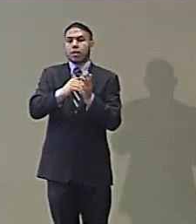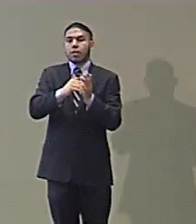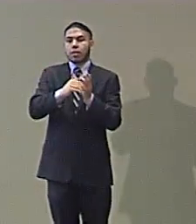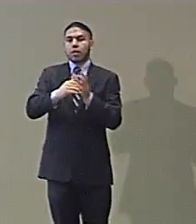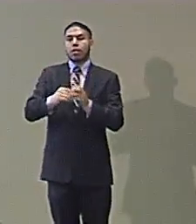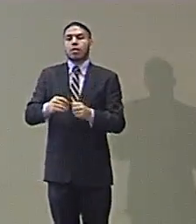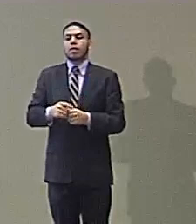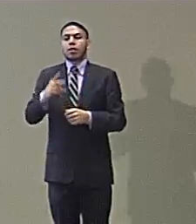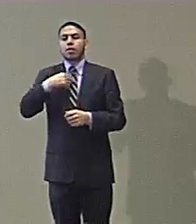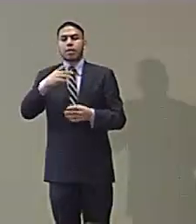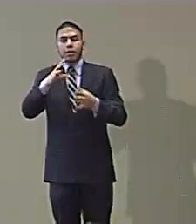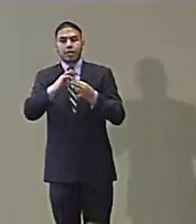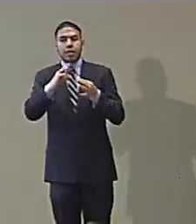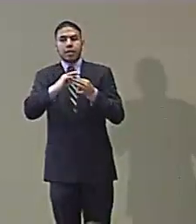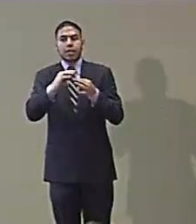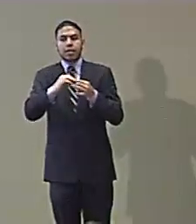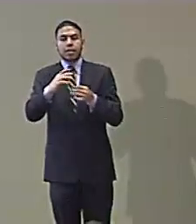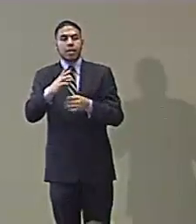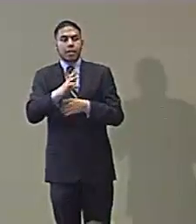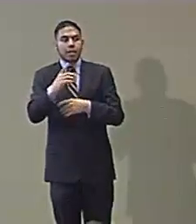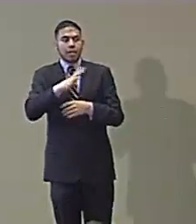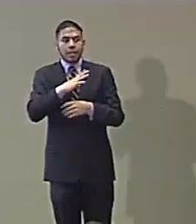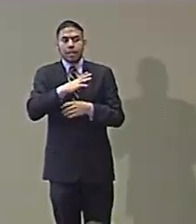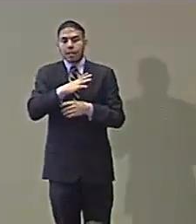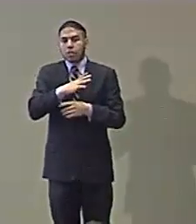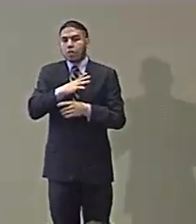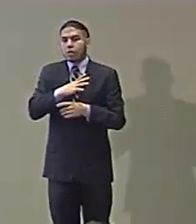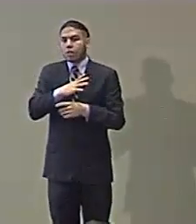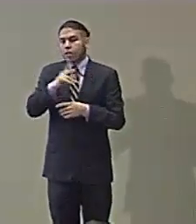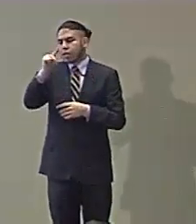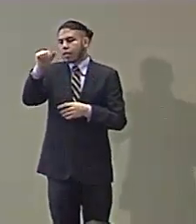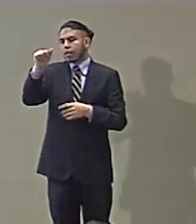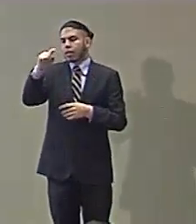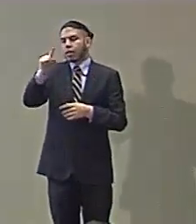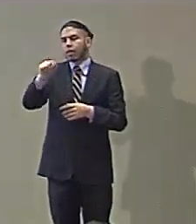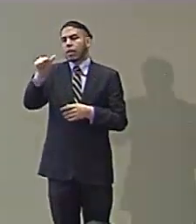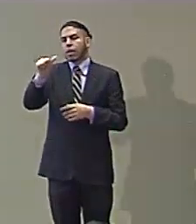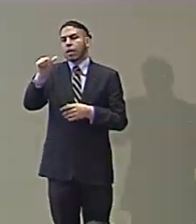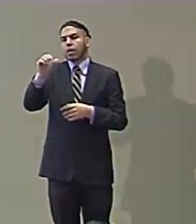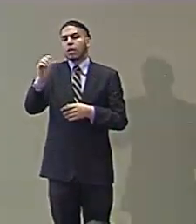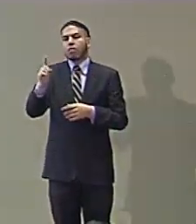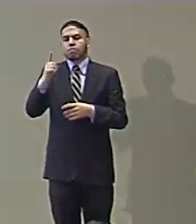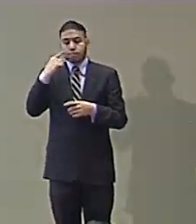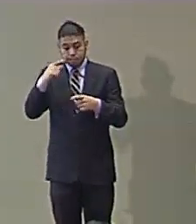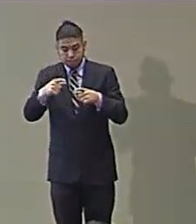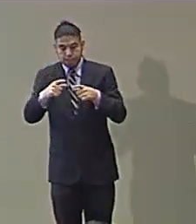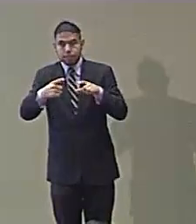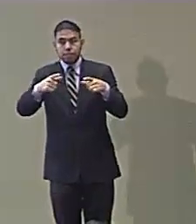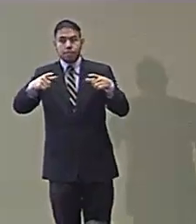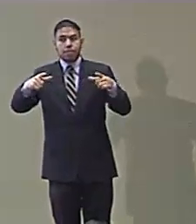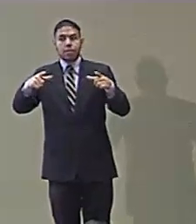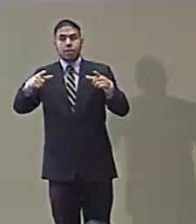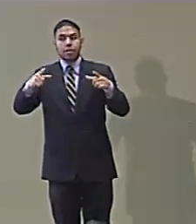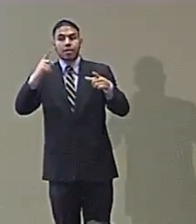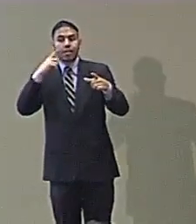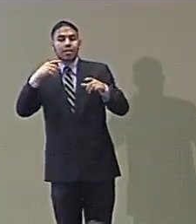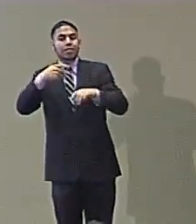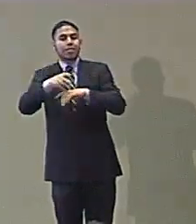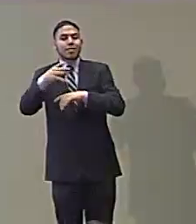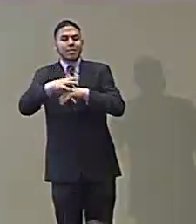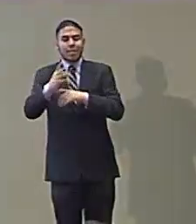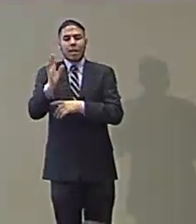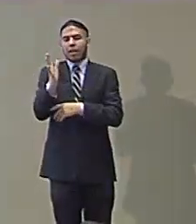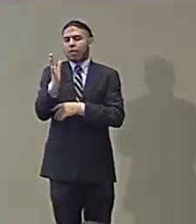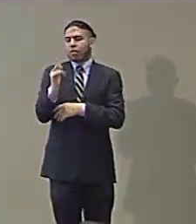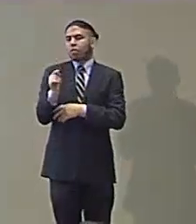que a tasa compuesta a tasa compuesta quiere decir que en méxico estamos creciendo en el número de cuartos algo así como al